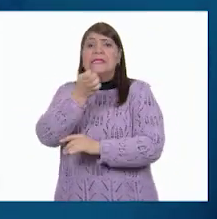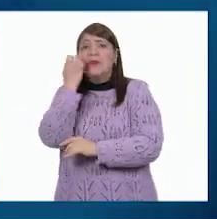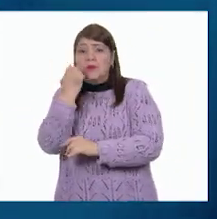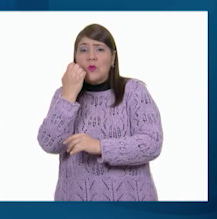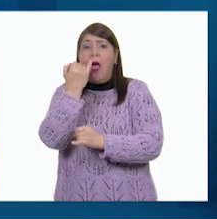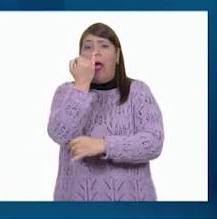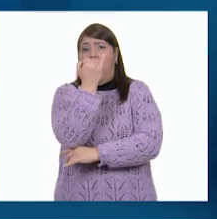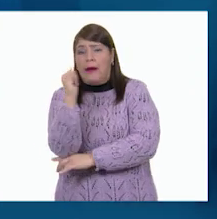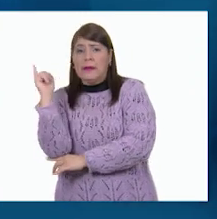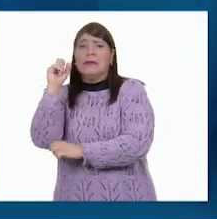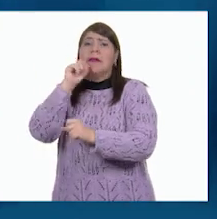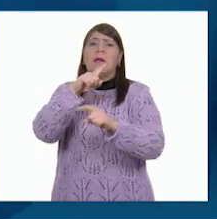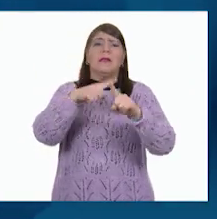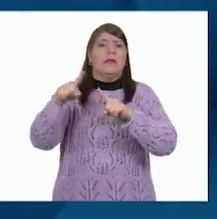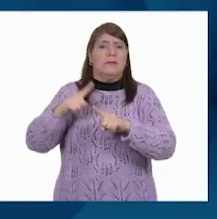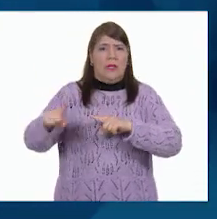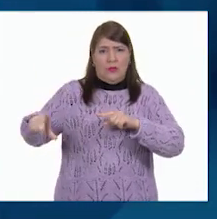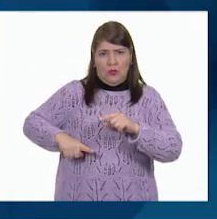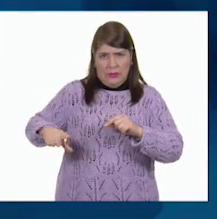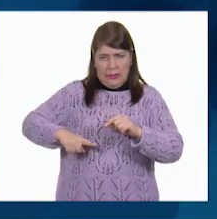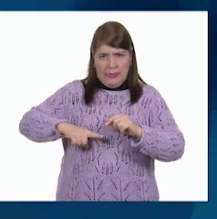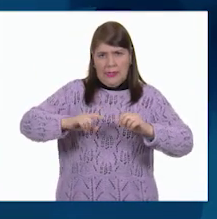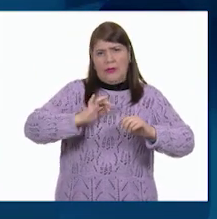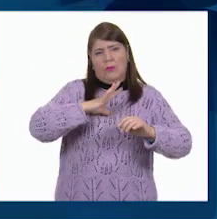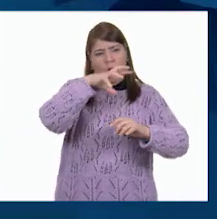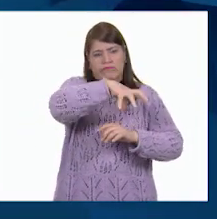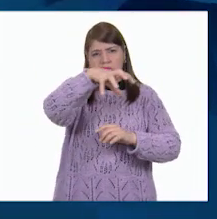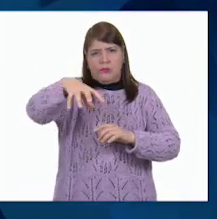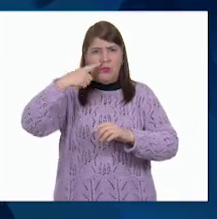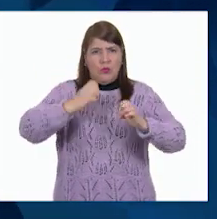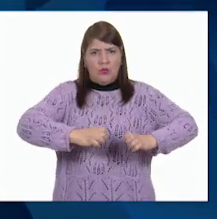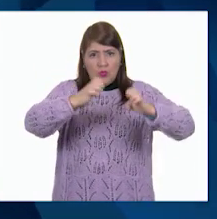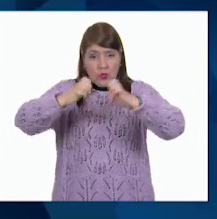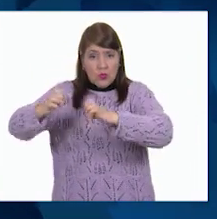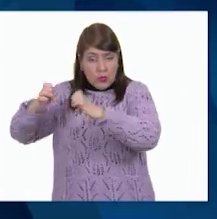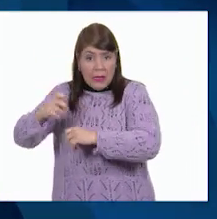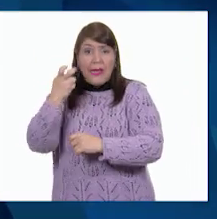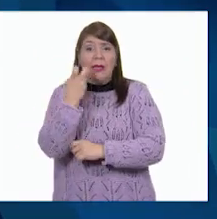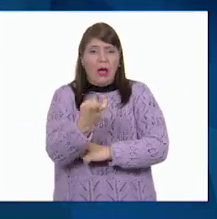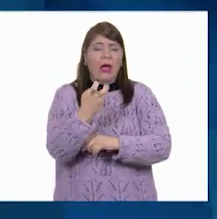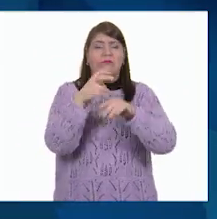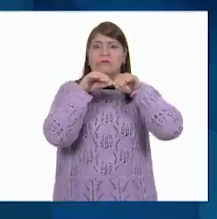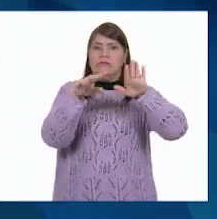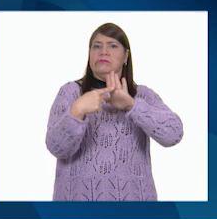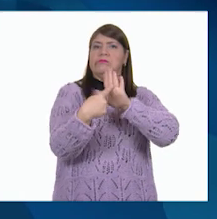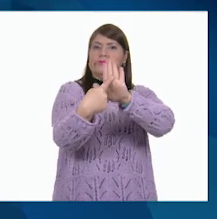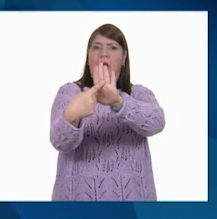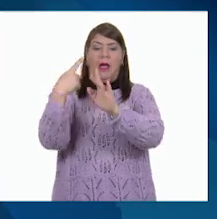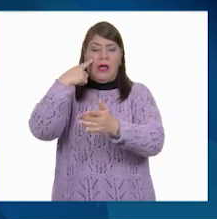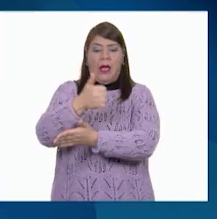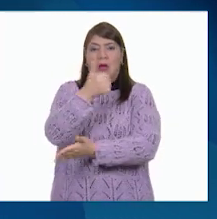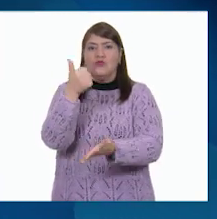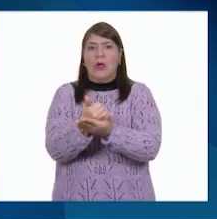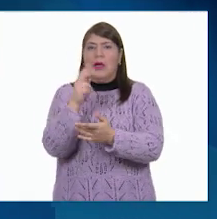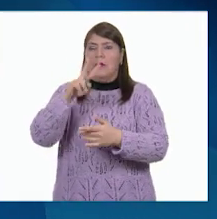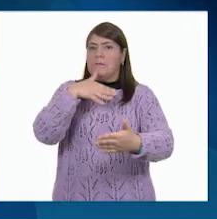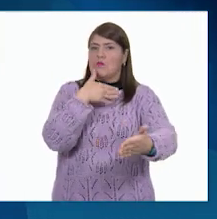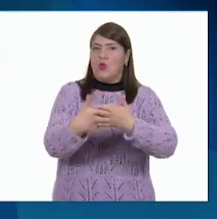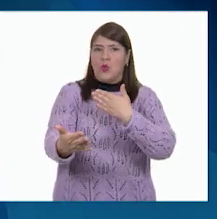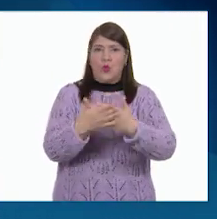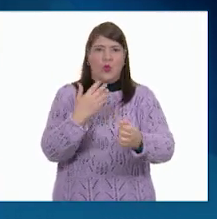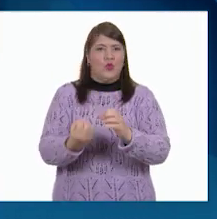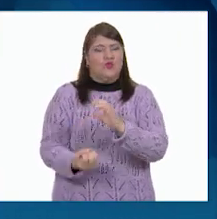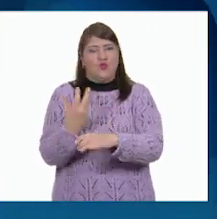y sedes gubernamentales. Todas ellas proyectaban al mundo la imagen de una capital moderna y